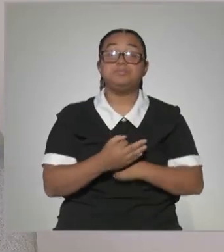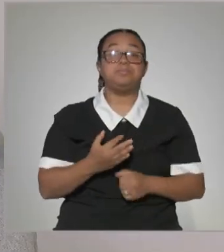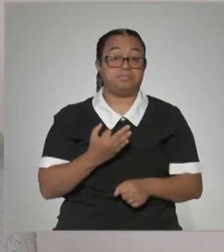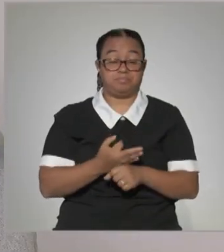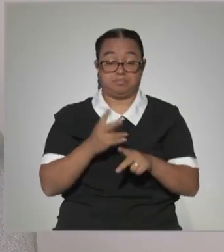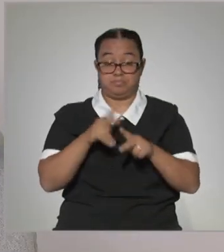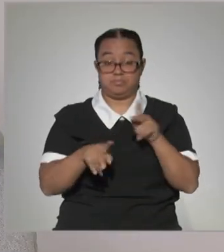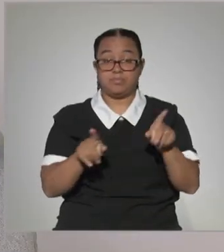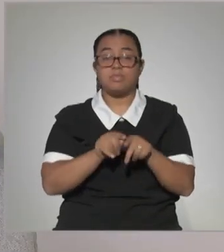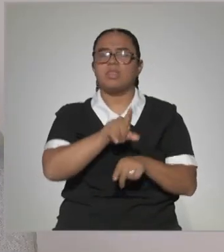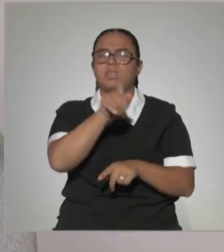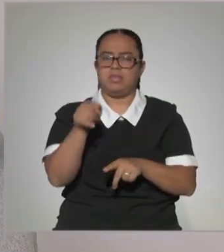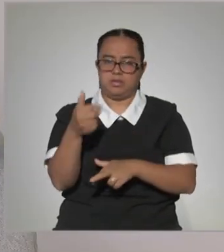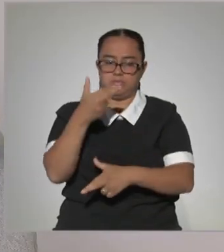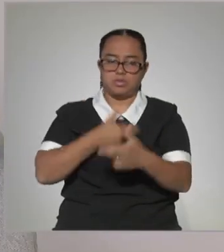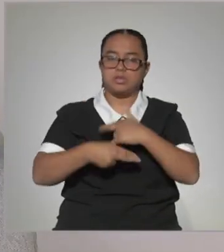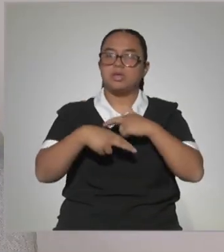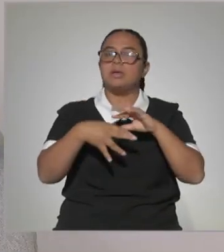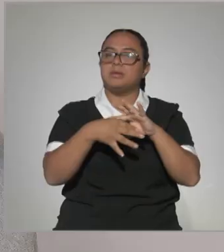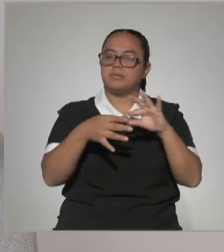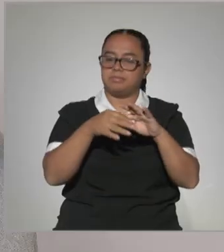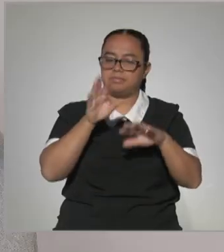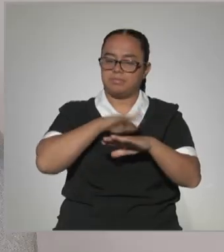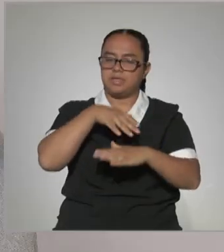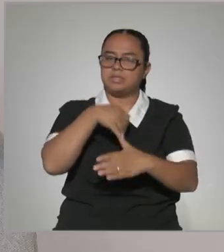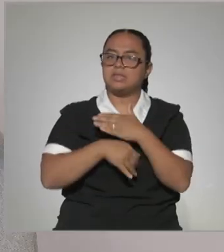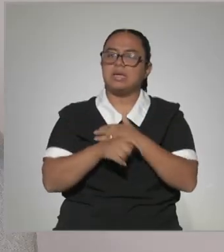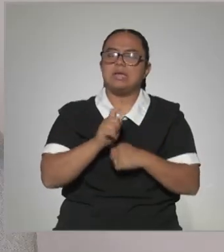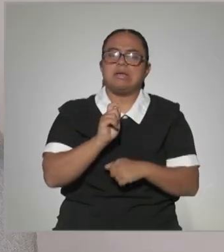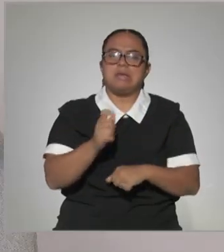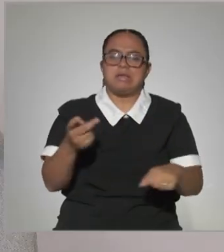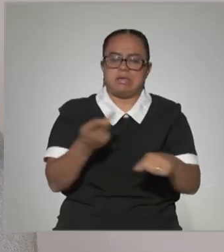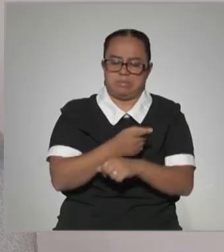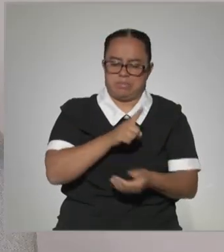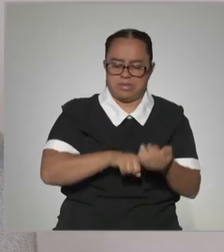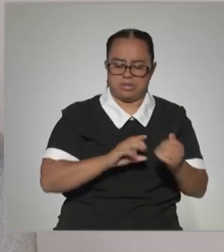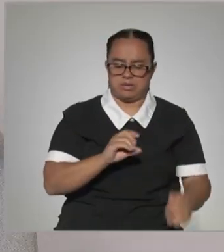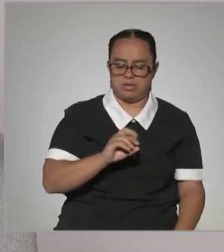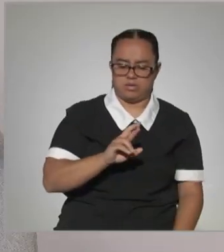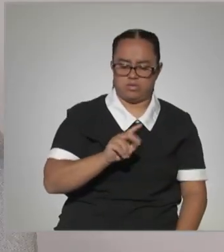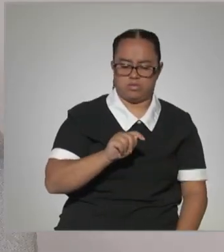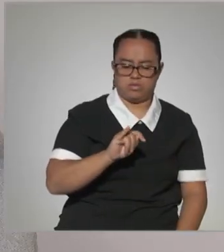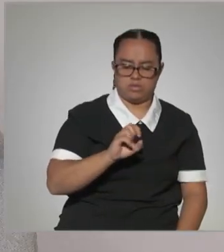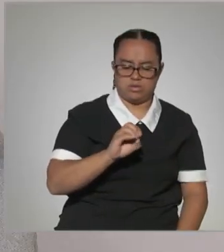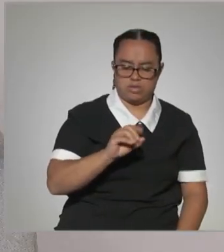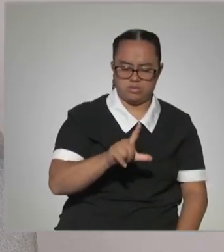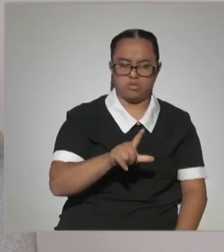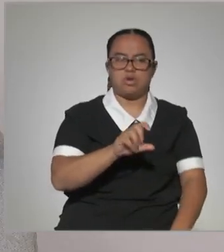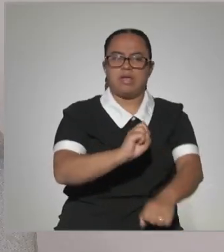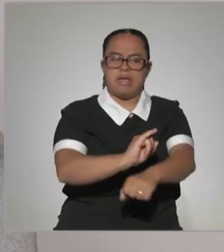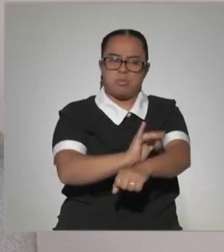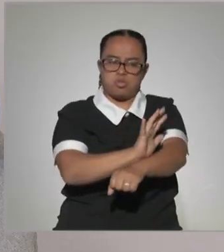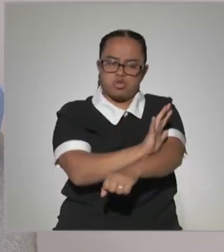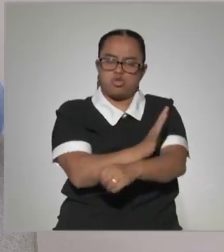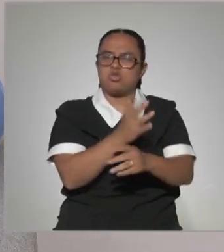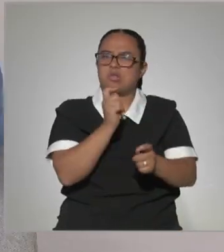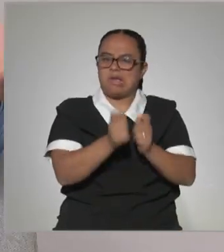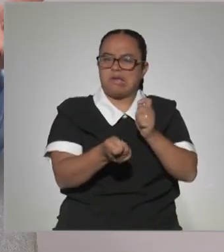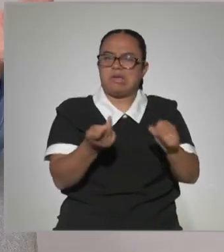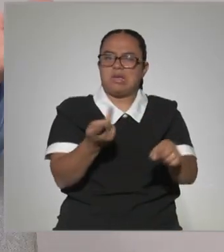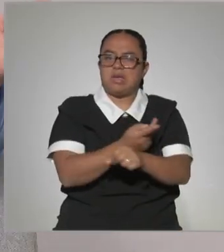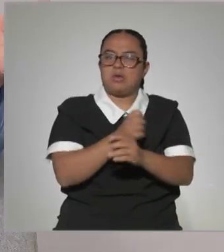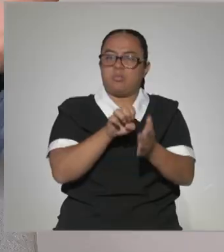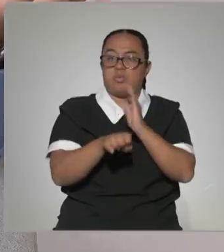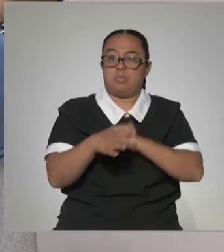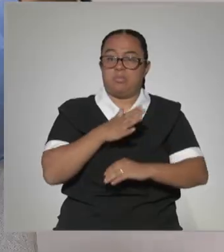y regresando nos explican todo esto, o sea, qué es lo que sucede con el cortisol, las emociones, el estado de ánimo en mi